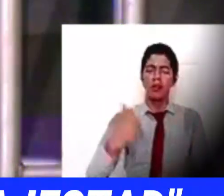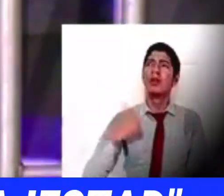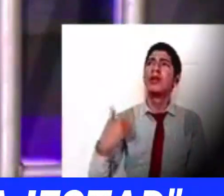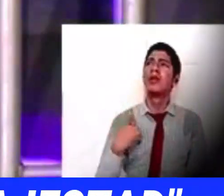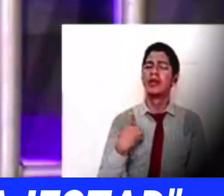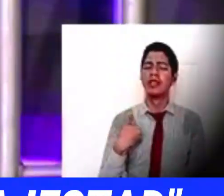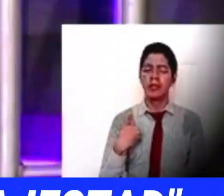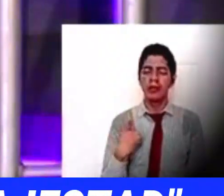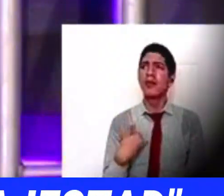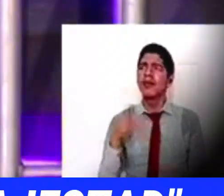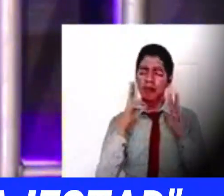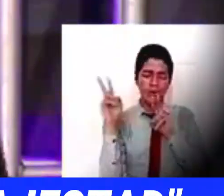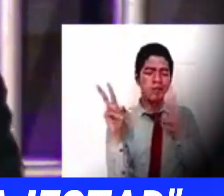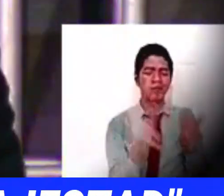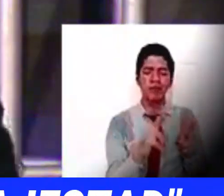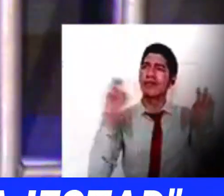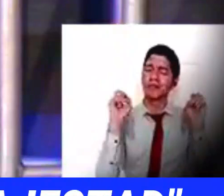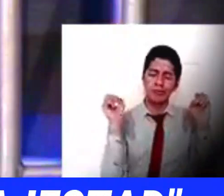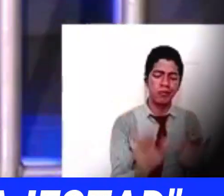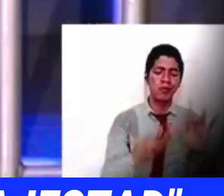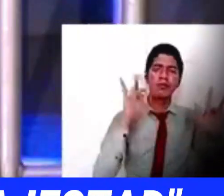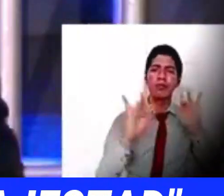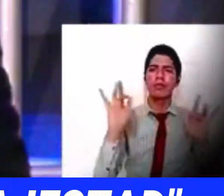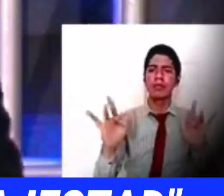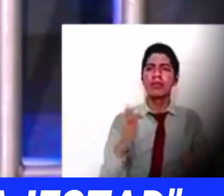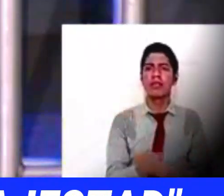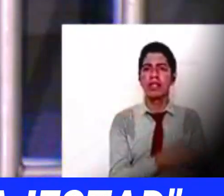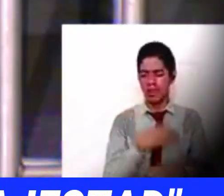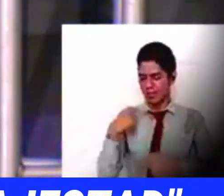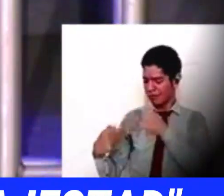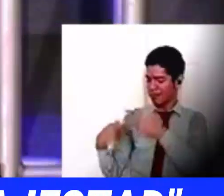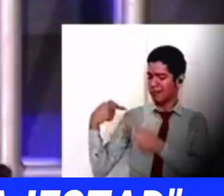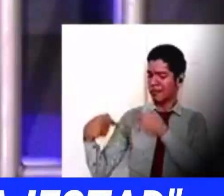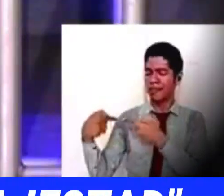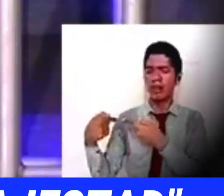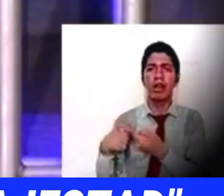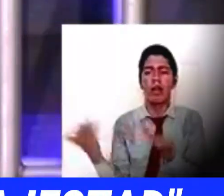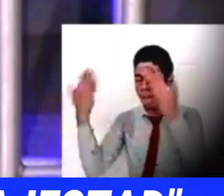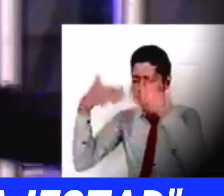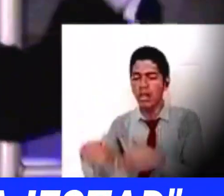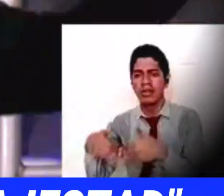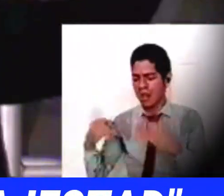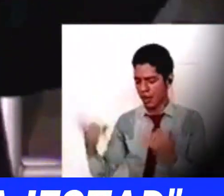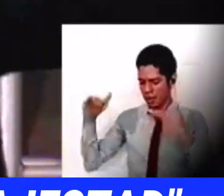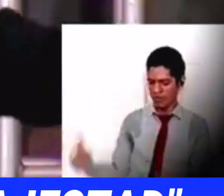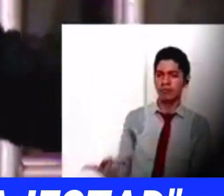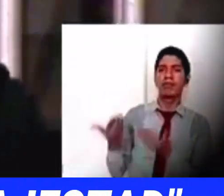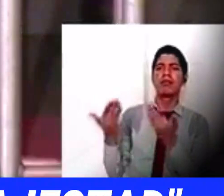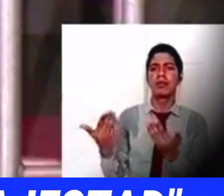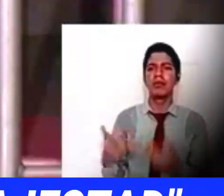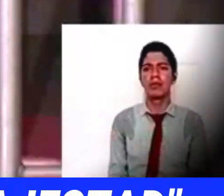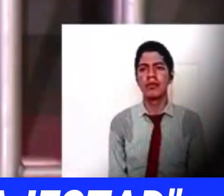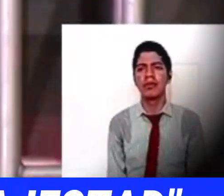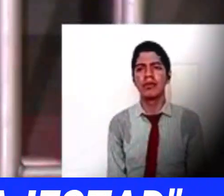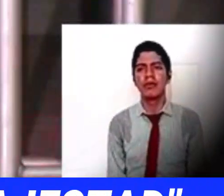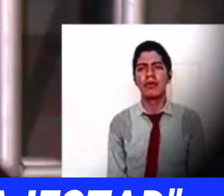una generación que estaba allá como detrás de bambalinas. Se va a levantar una generación que estaba allá detrás, escúcheme bien, detrás